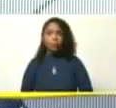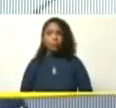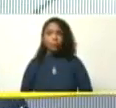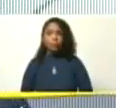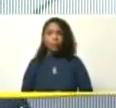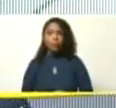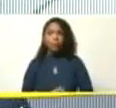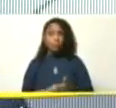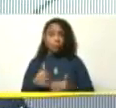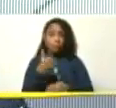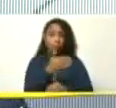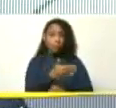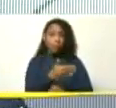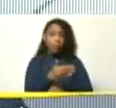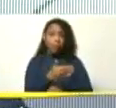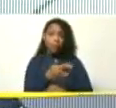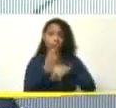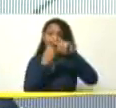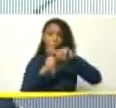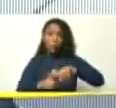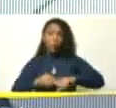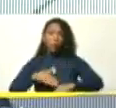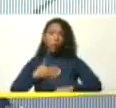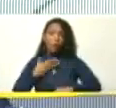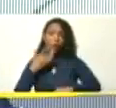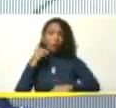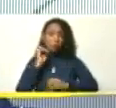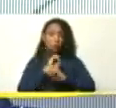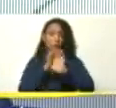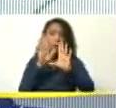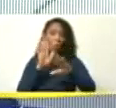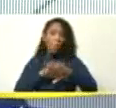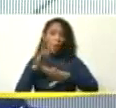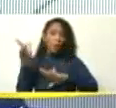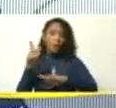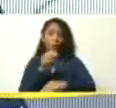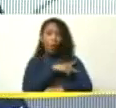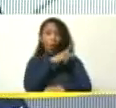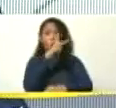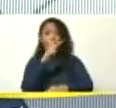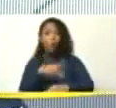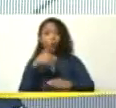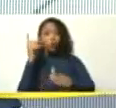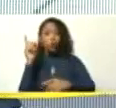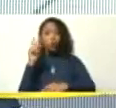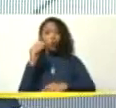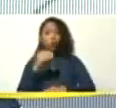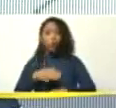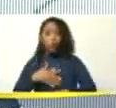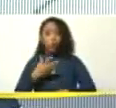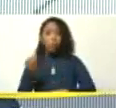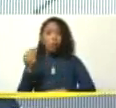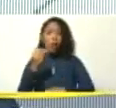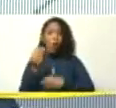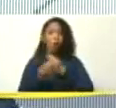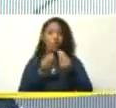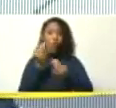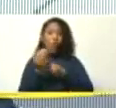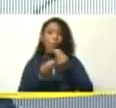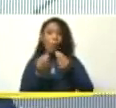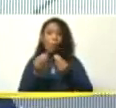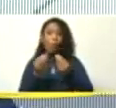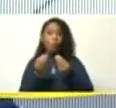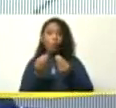luego, la cuenta probablemente haya sido errática, porque cuenta de poeta no suele ser, suele ser más bien